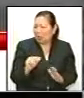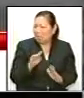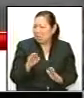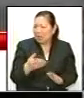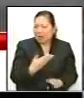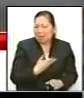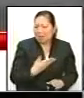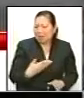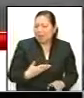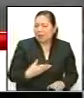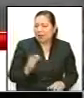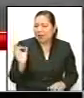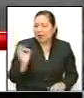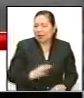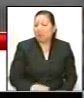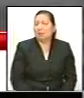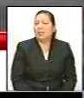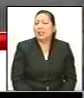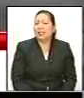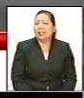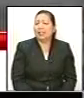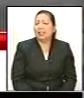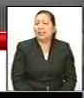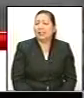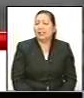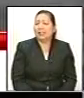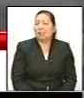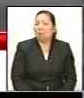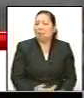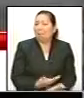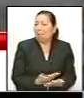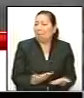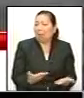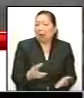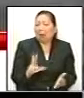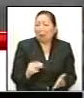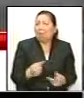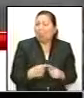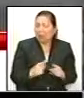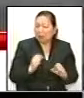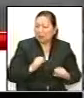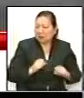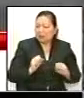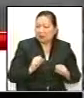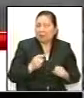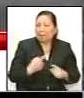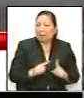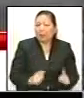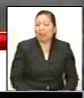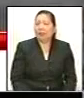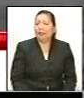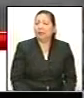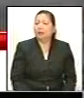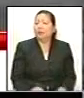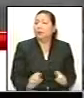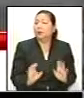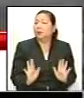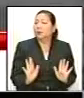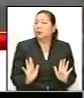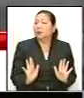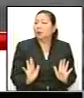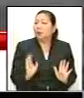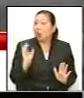al presidente de la República, jamás, en ningún gobierno. No hay ningún motivo para negárselo. Podemos criticar el viaje, las circunstancias y la